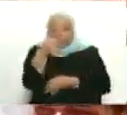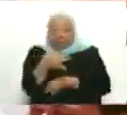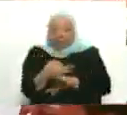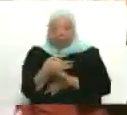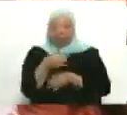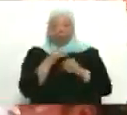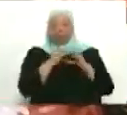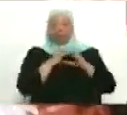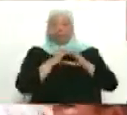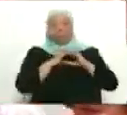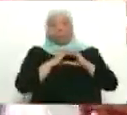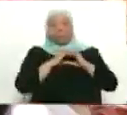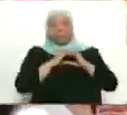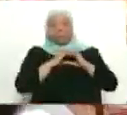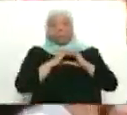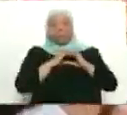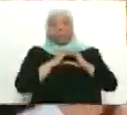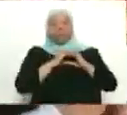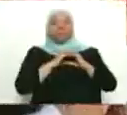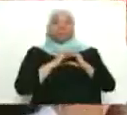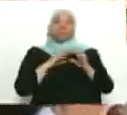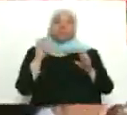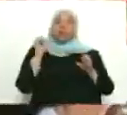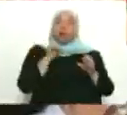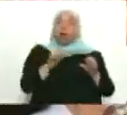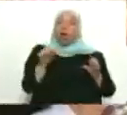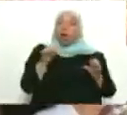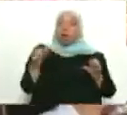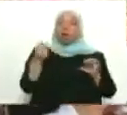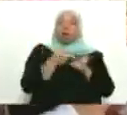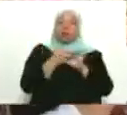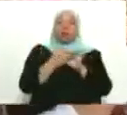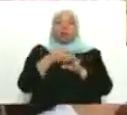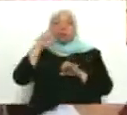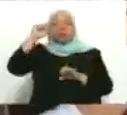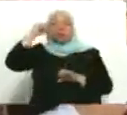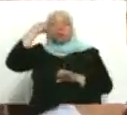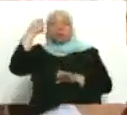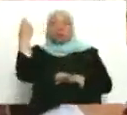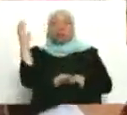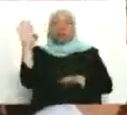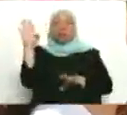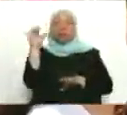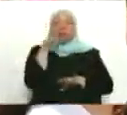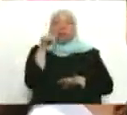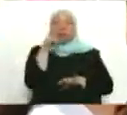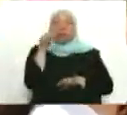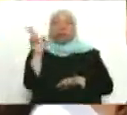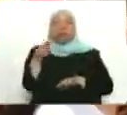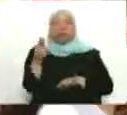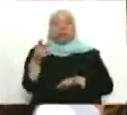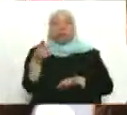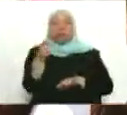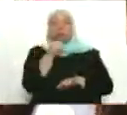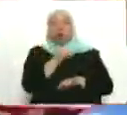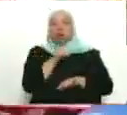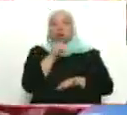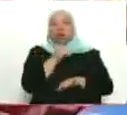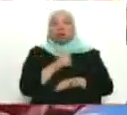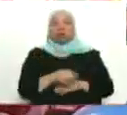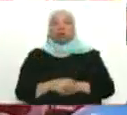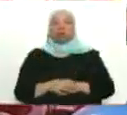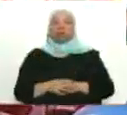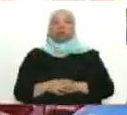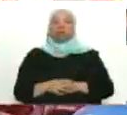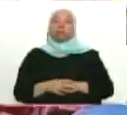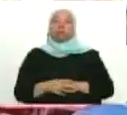el corazón, con el alma, cada vez que hay una duda, se recuerda de ese juramento. Y dice, yo no me rindo. Yo